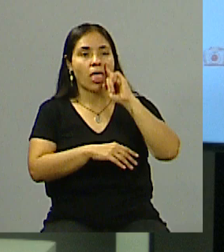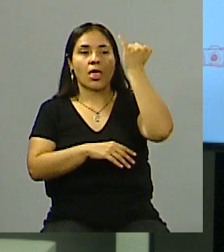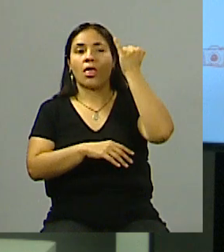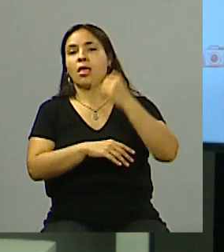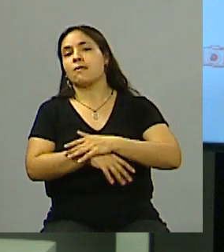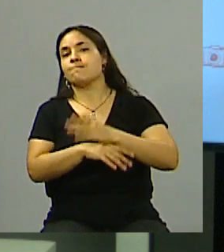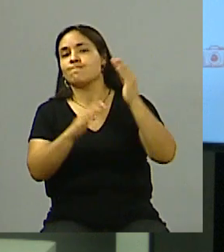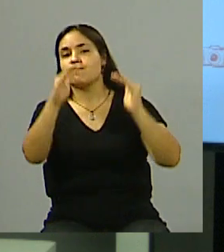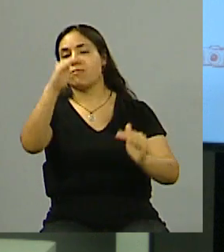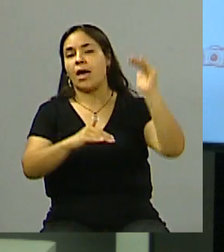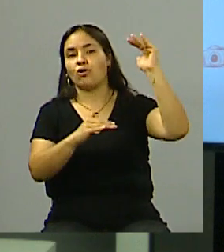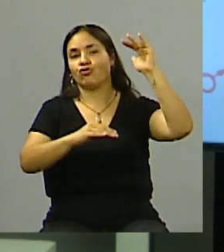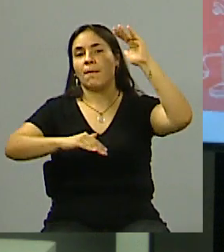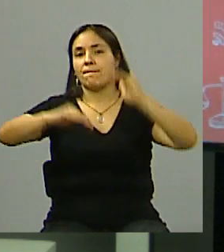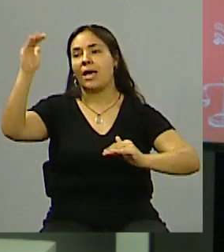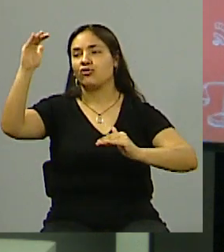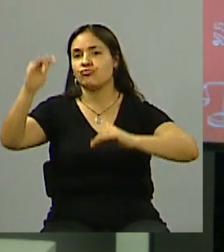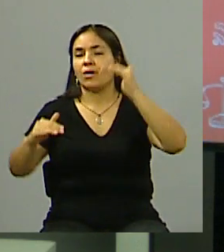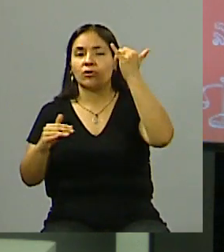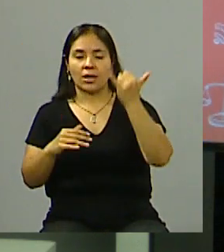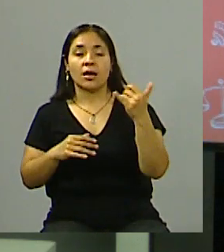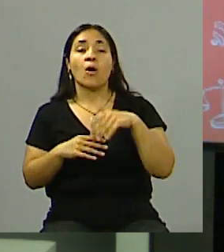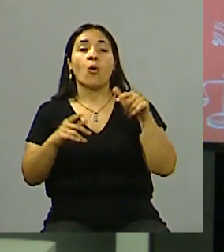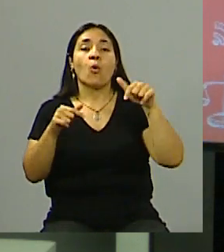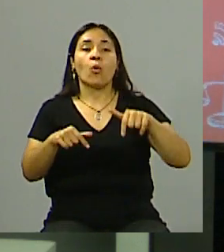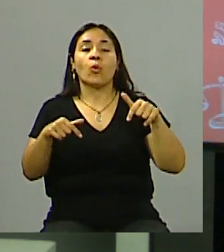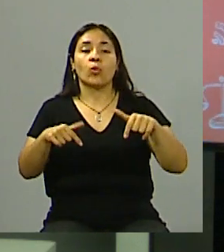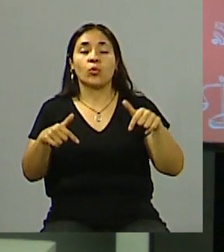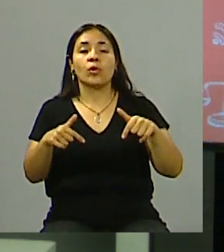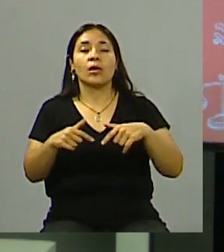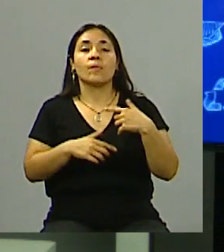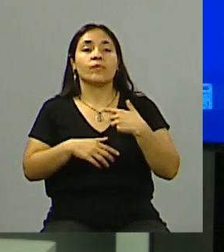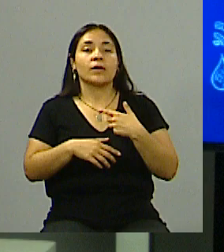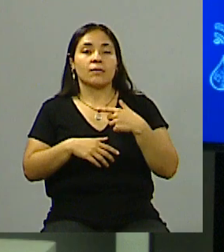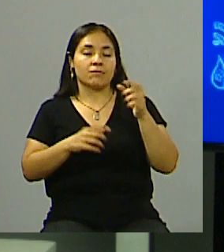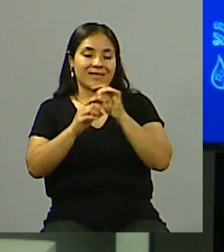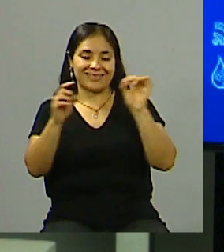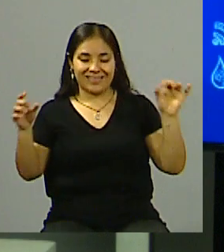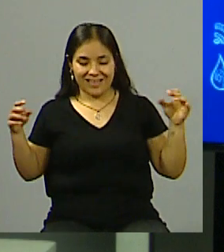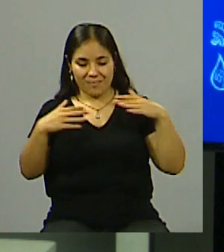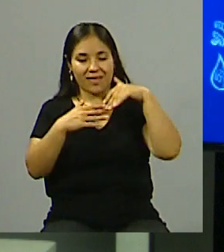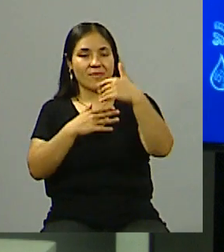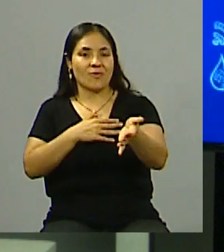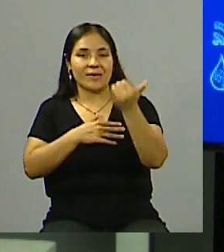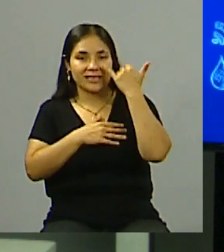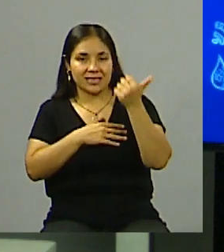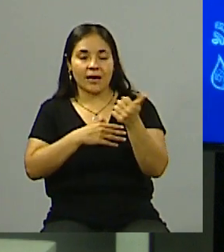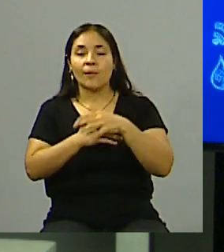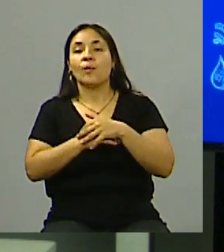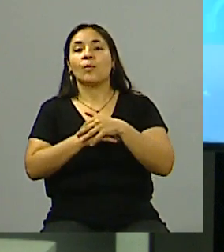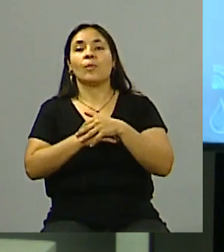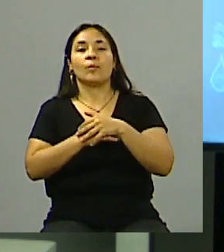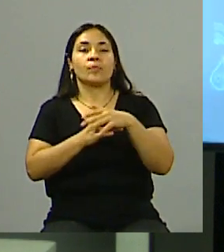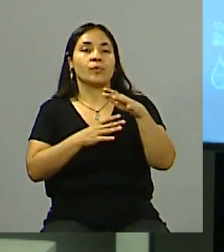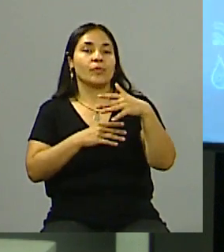hoy debería reforzarse? Digo, ya han pasado o estamos en un periodo de pospandemia y debería estar más